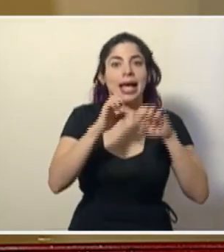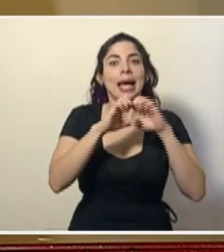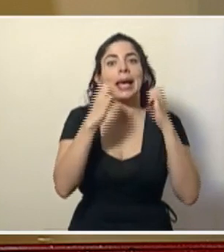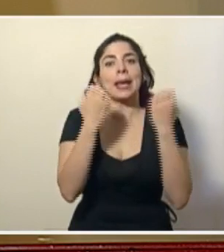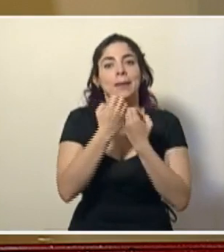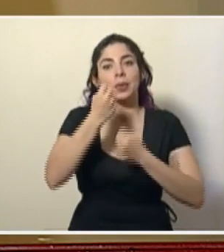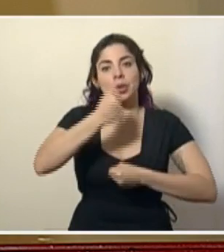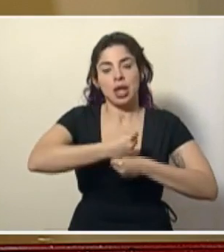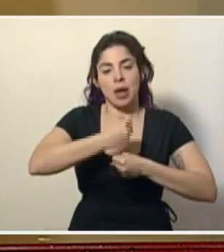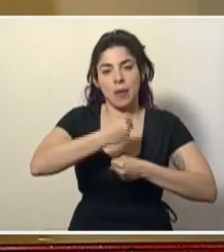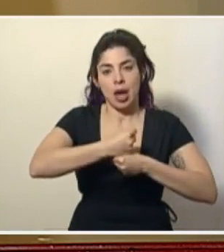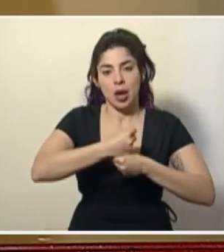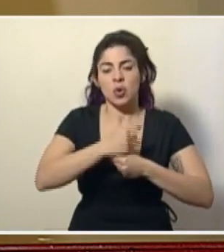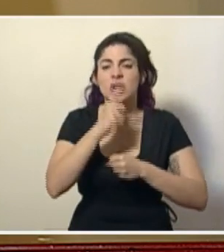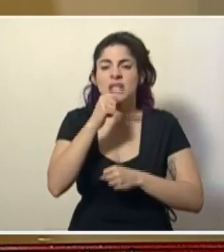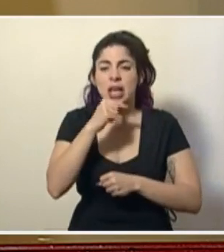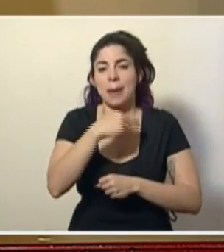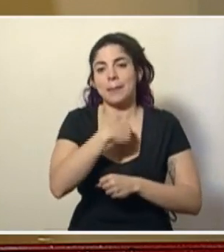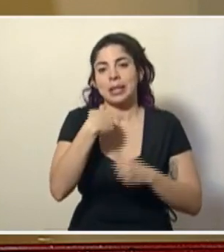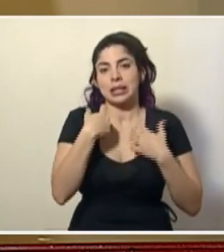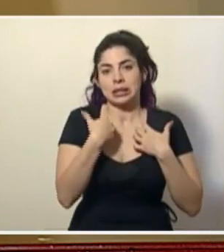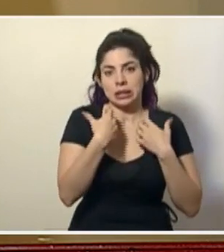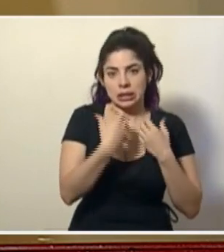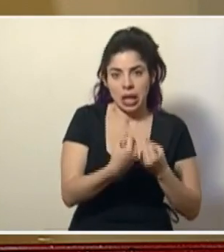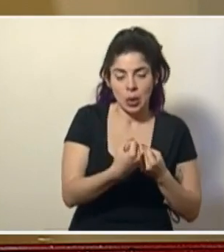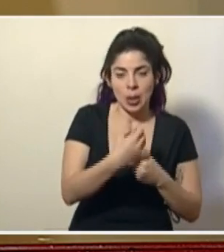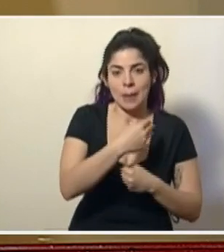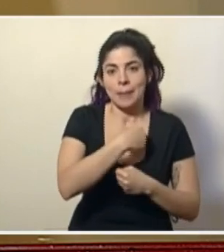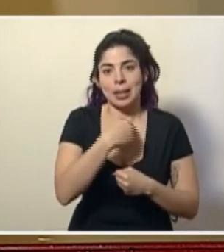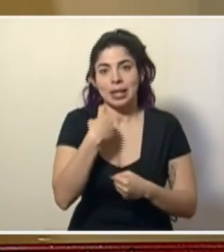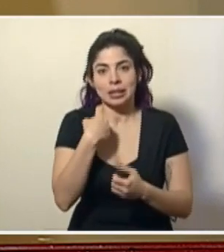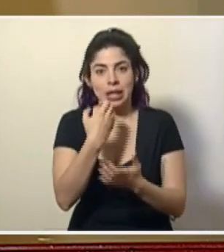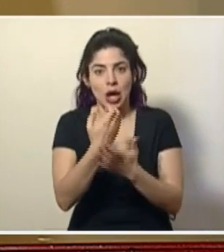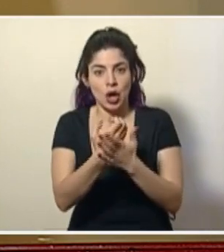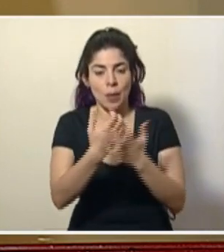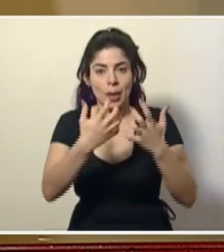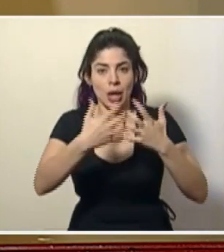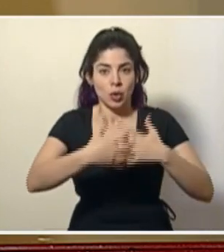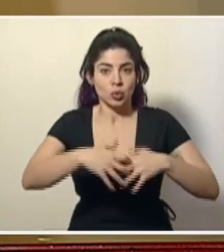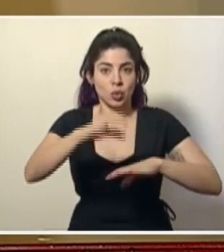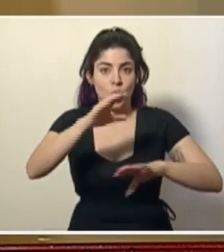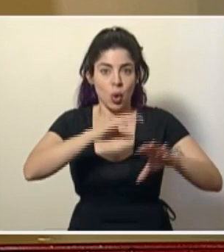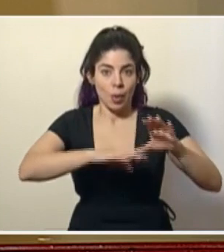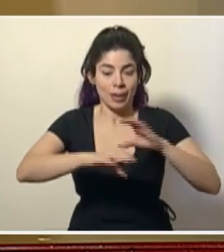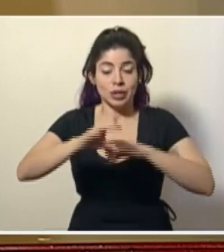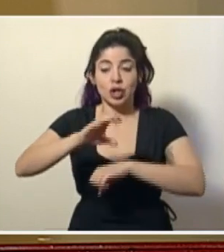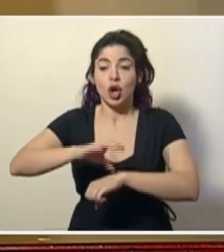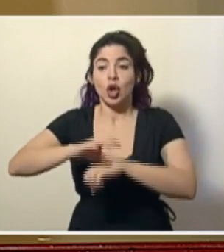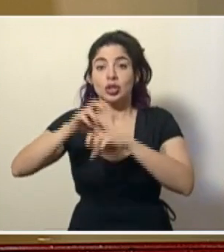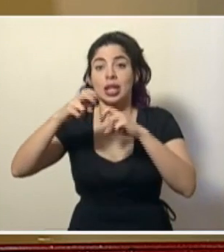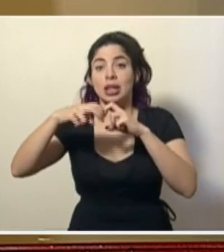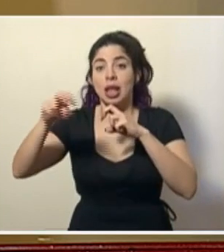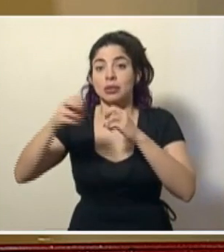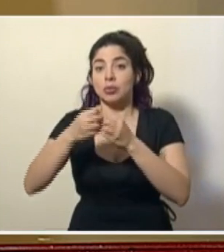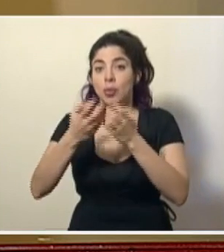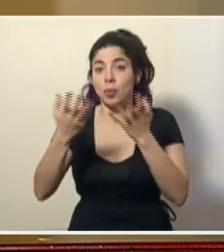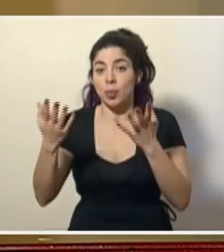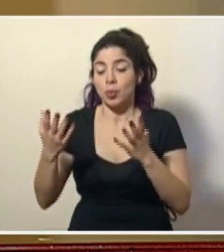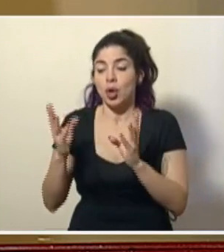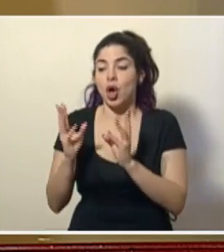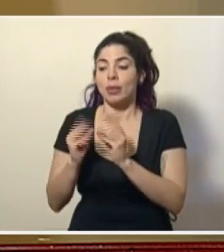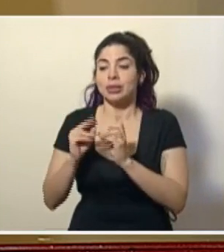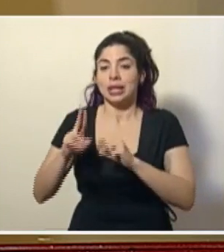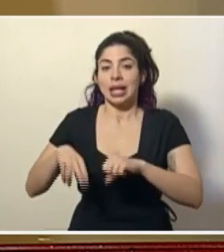equipo de trabajo entre el Ministerio de Salud, el Ministerio de Economía, Industria y Comercio, el Consejo de Transporte Público,